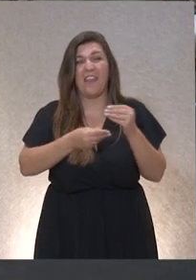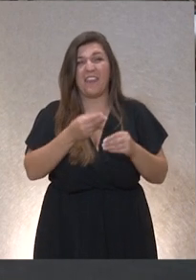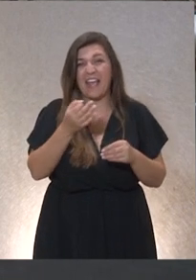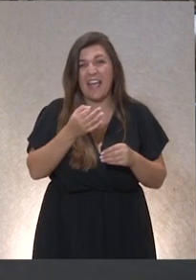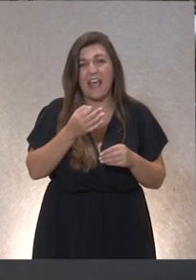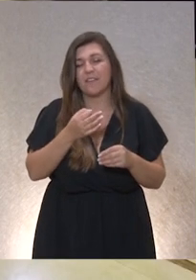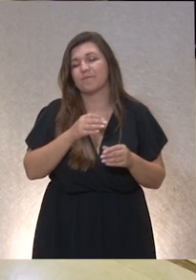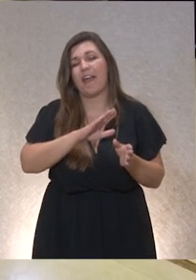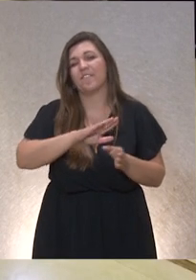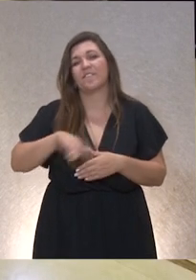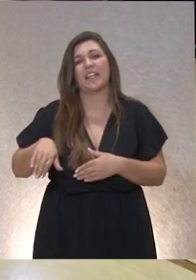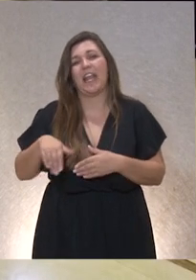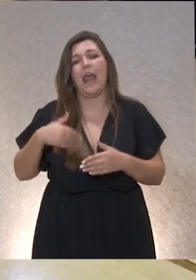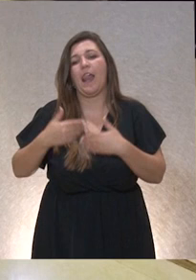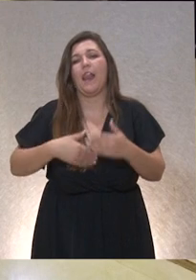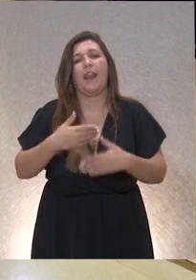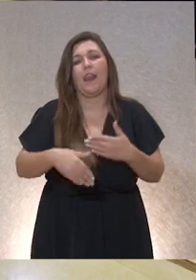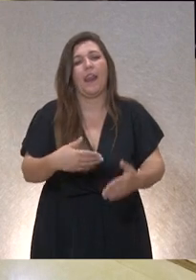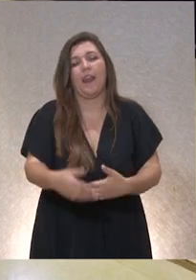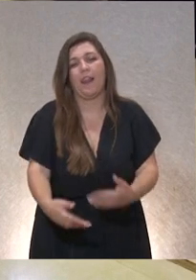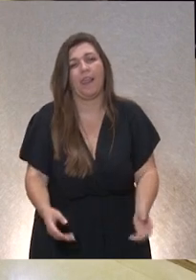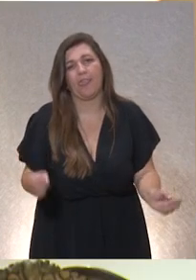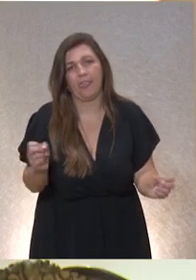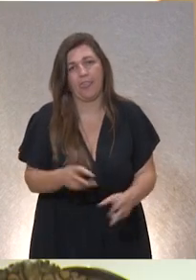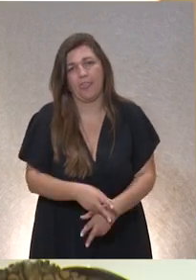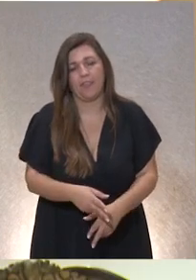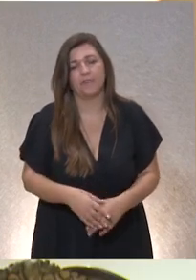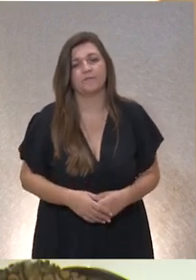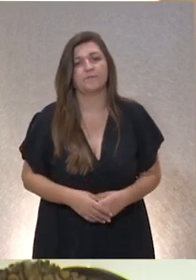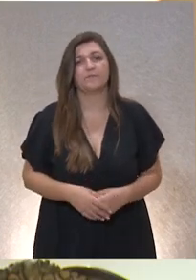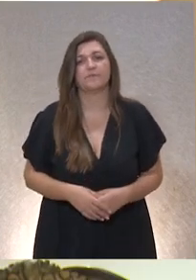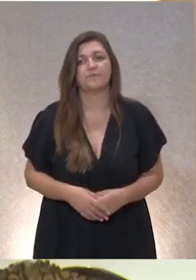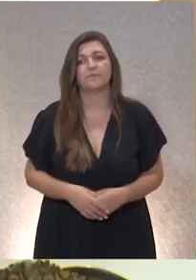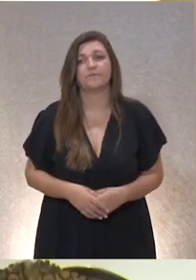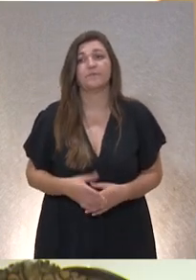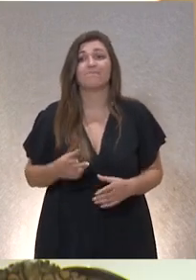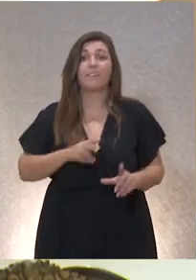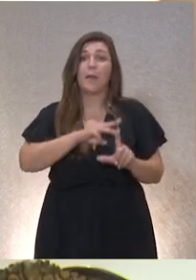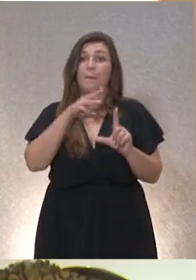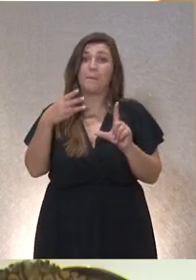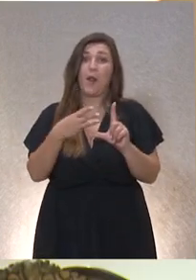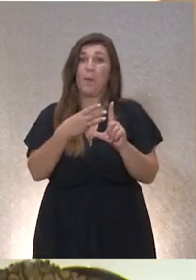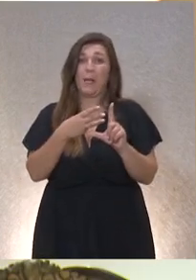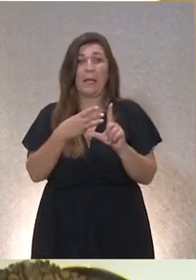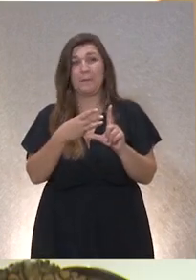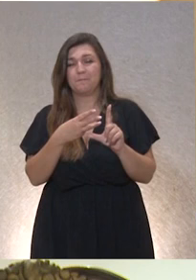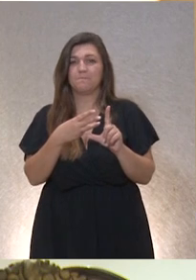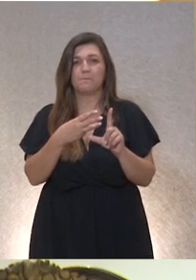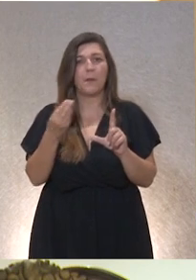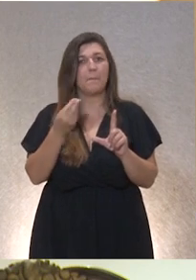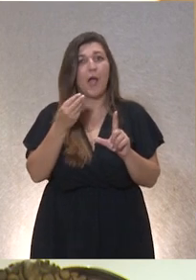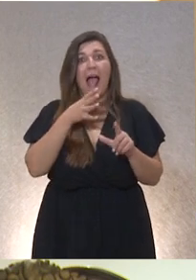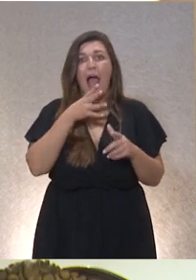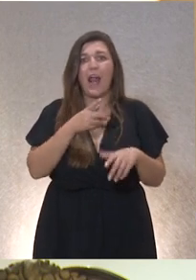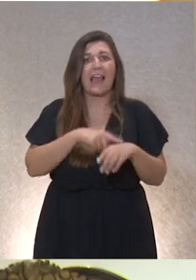ya todo la cosa Va a ir mal defraudar en la web tiene mal arreglo hay que estar preparados para los